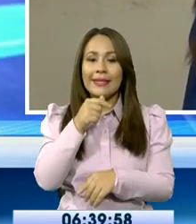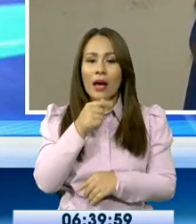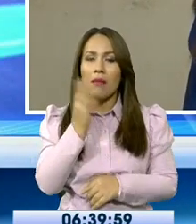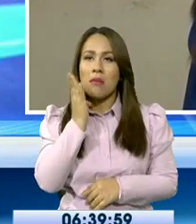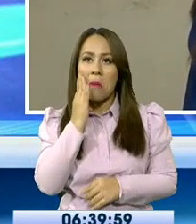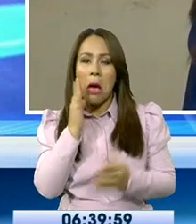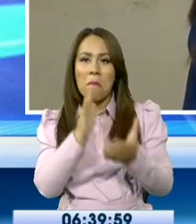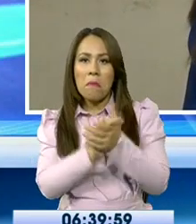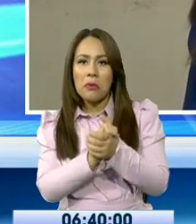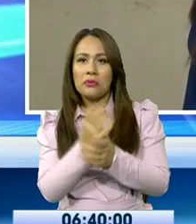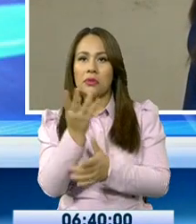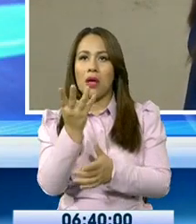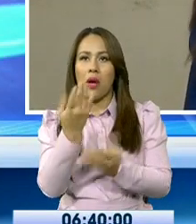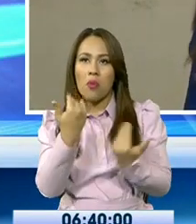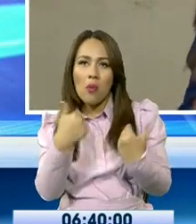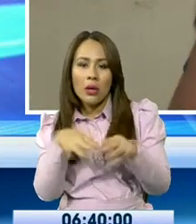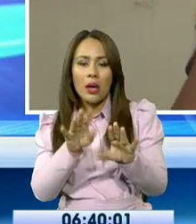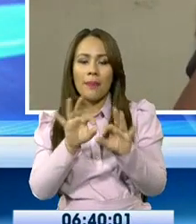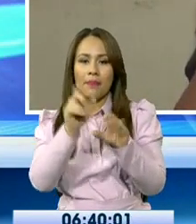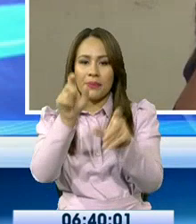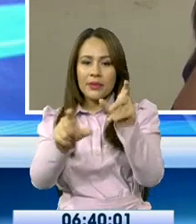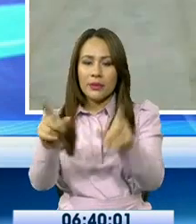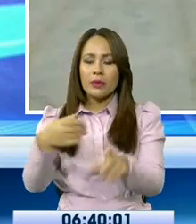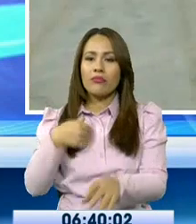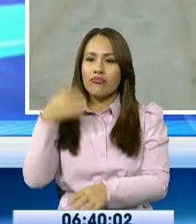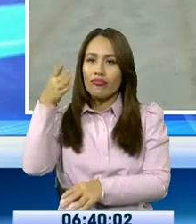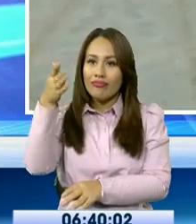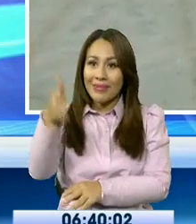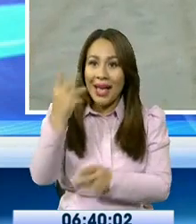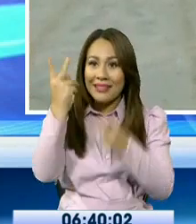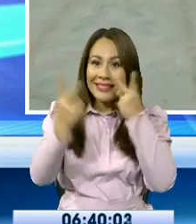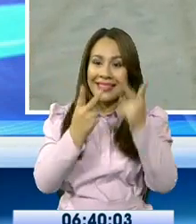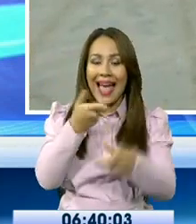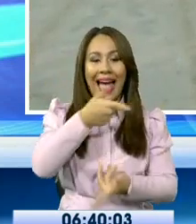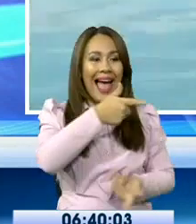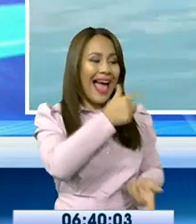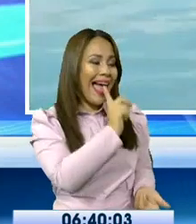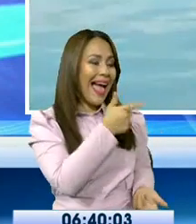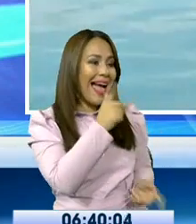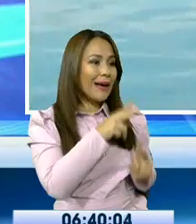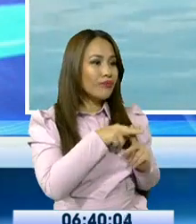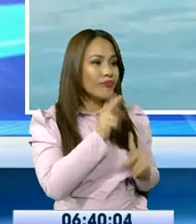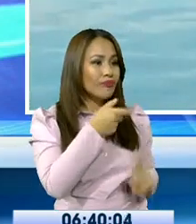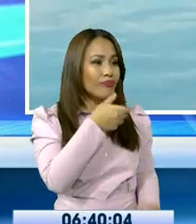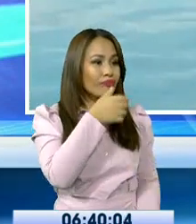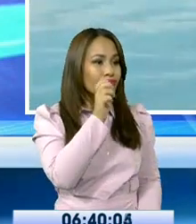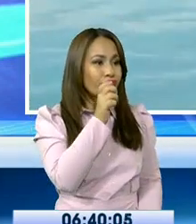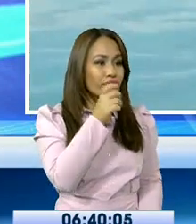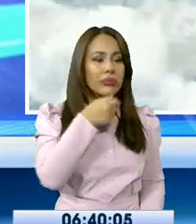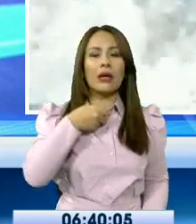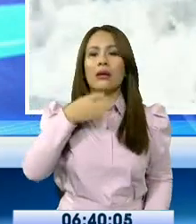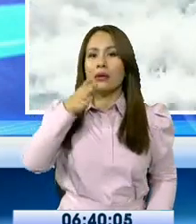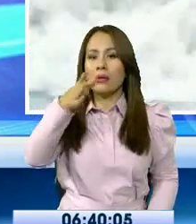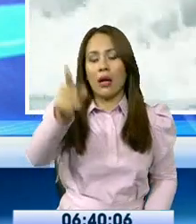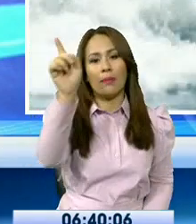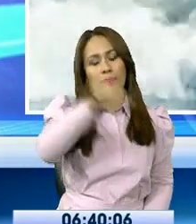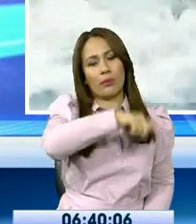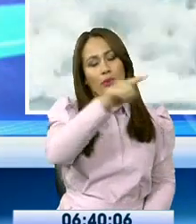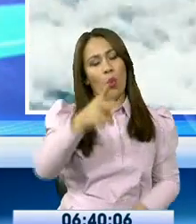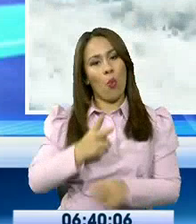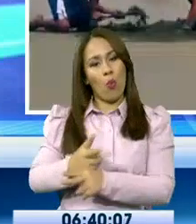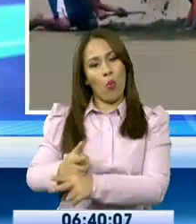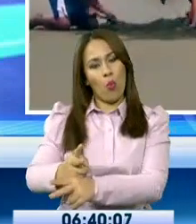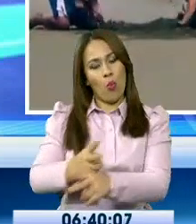esperando, que hay gente que lo quiere. Quizá usted va a decir que, caray, hombre, no, no, mi amigo o amiga, hay gente que la quiere, que